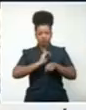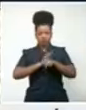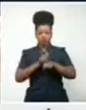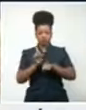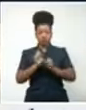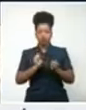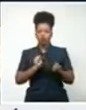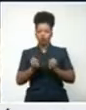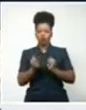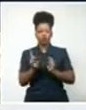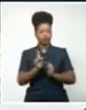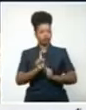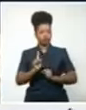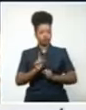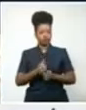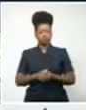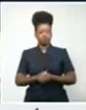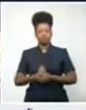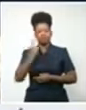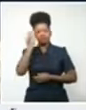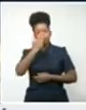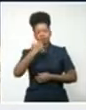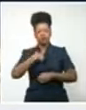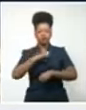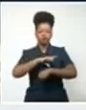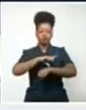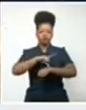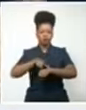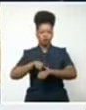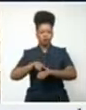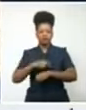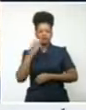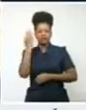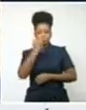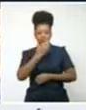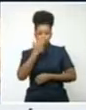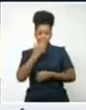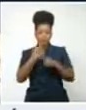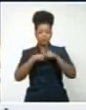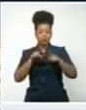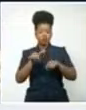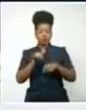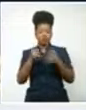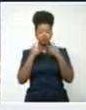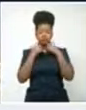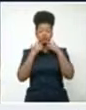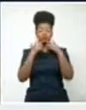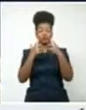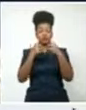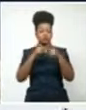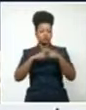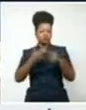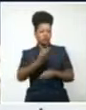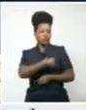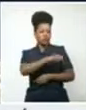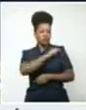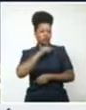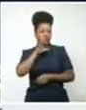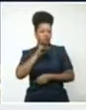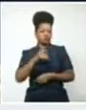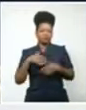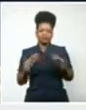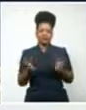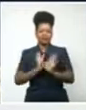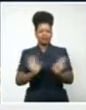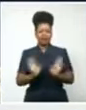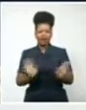Me disculpan si quizás me he demorado mucho, Héctor, pero creo que era importante, porque ya la población dice, pero bueno, ¿hasta cuándo vamos a estar